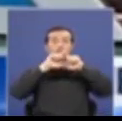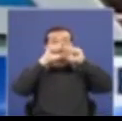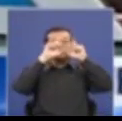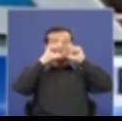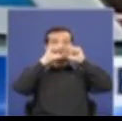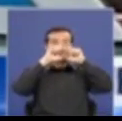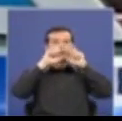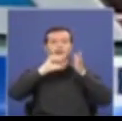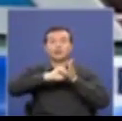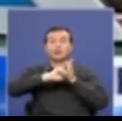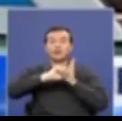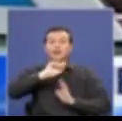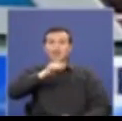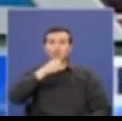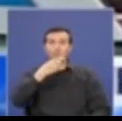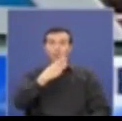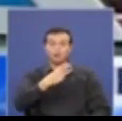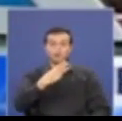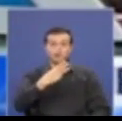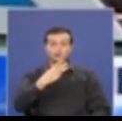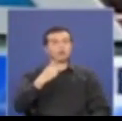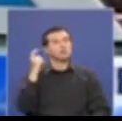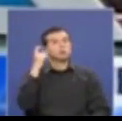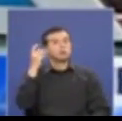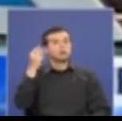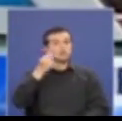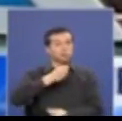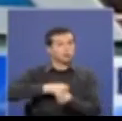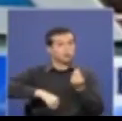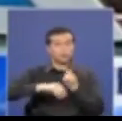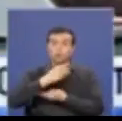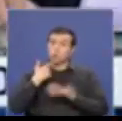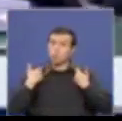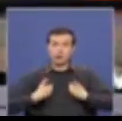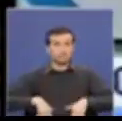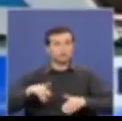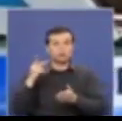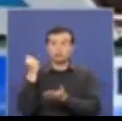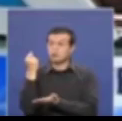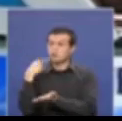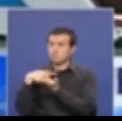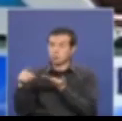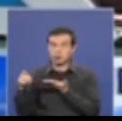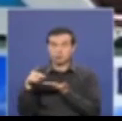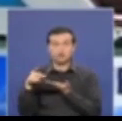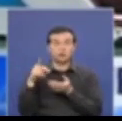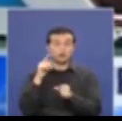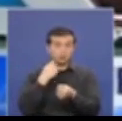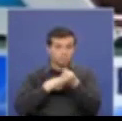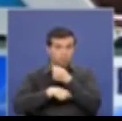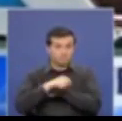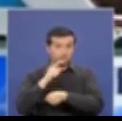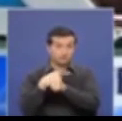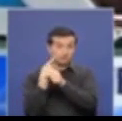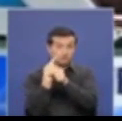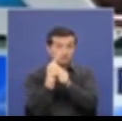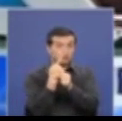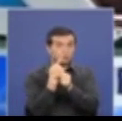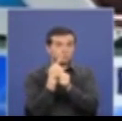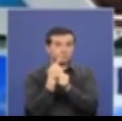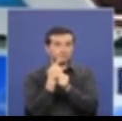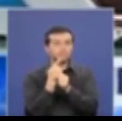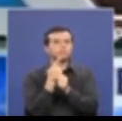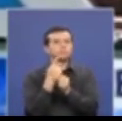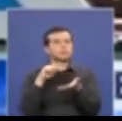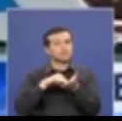esta semana. Y hay que recuperar cualquier dinero pagado ya. La venta de los helicópteros Drup resultó